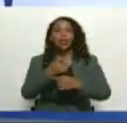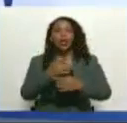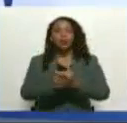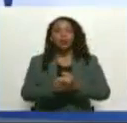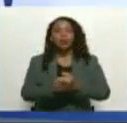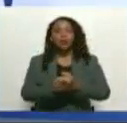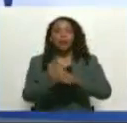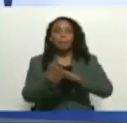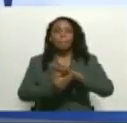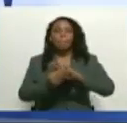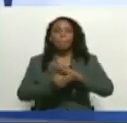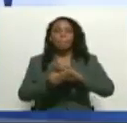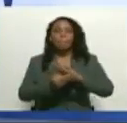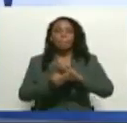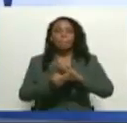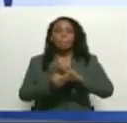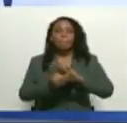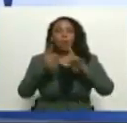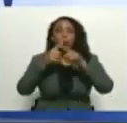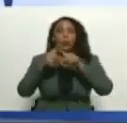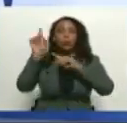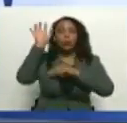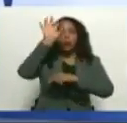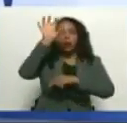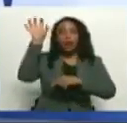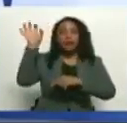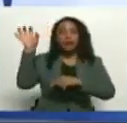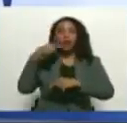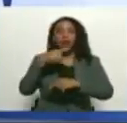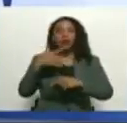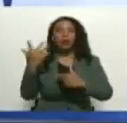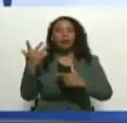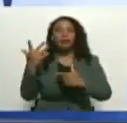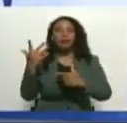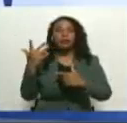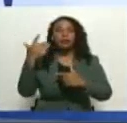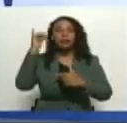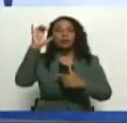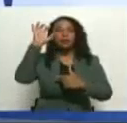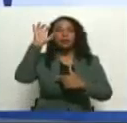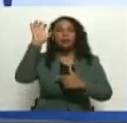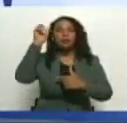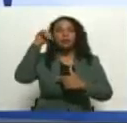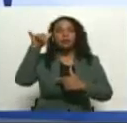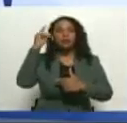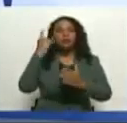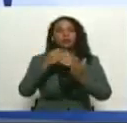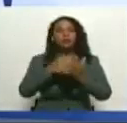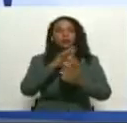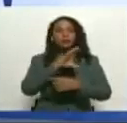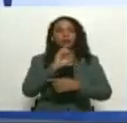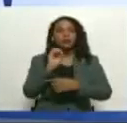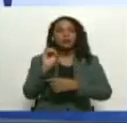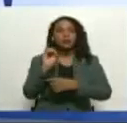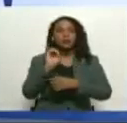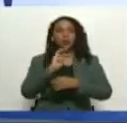en base a densidades de otros países, determinó que existía en el país una población de 1.546